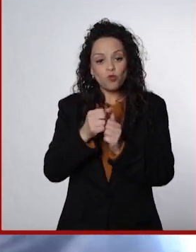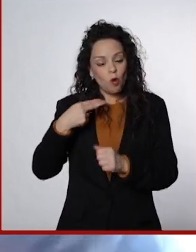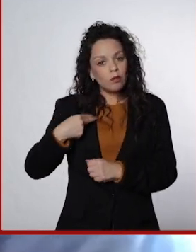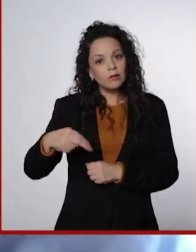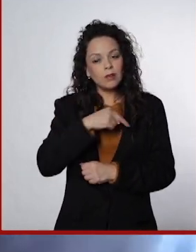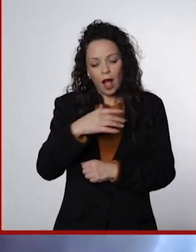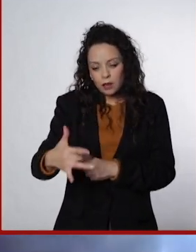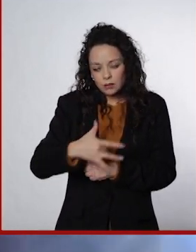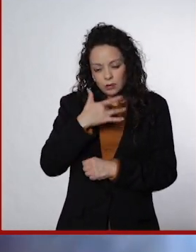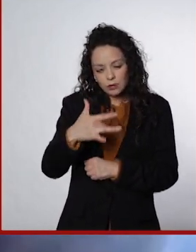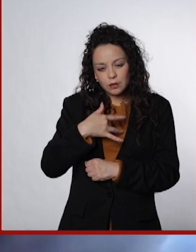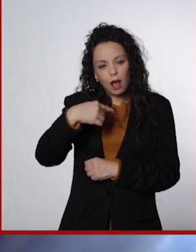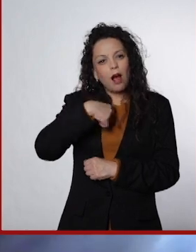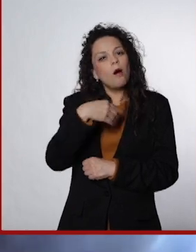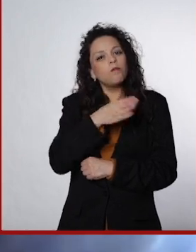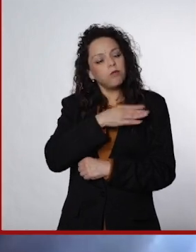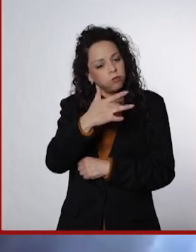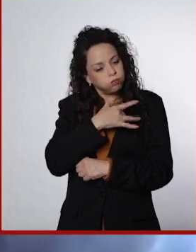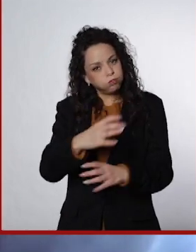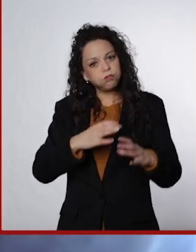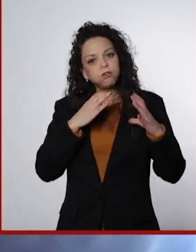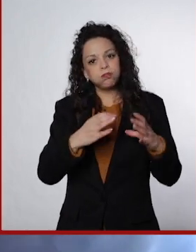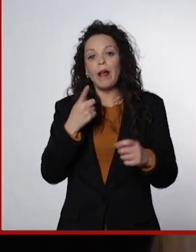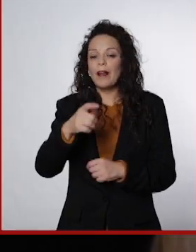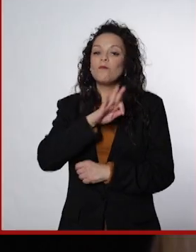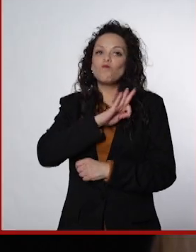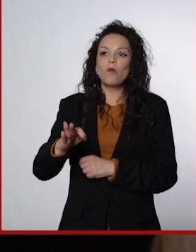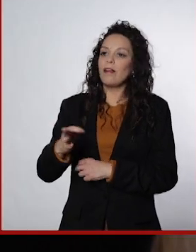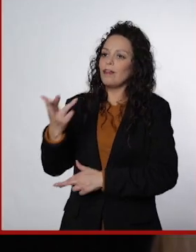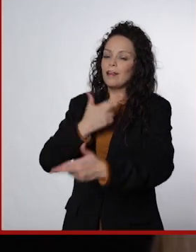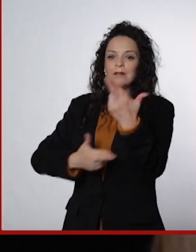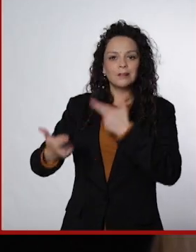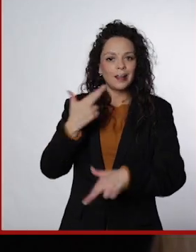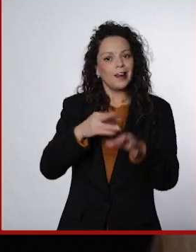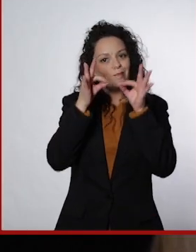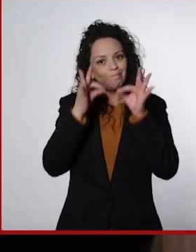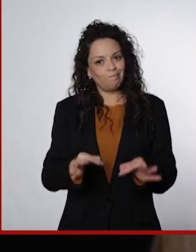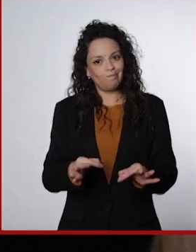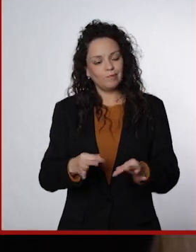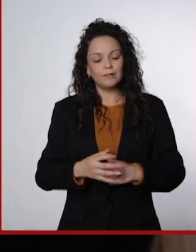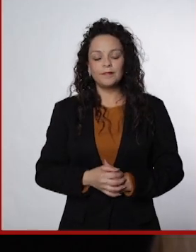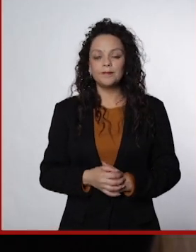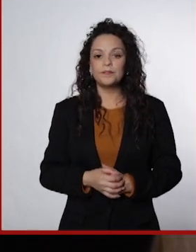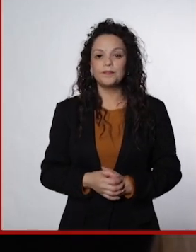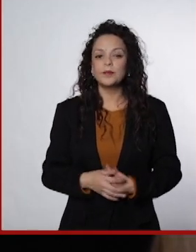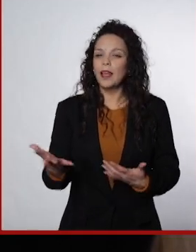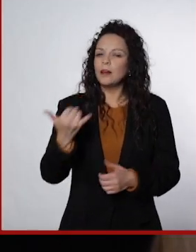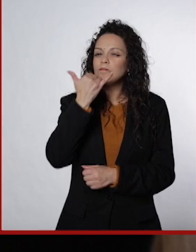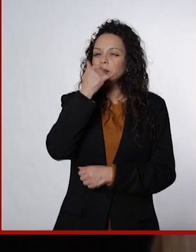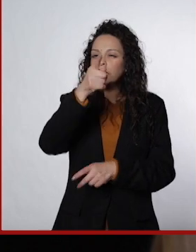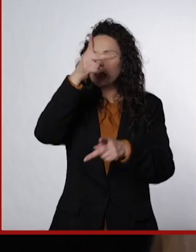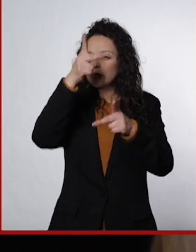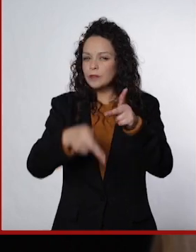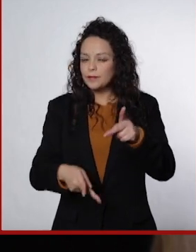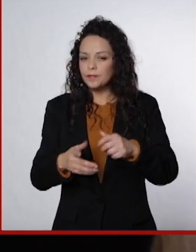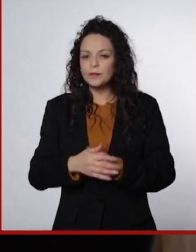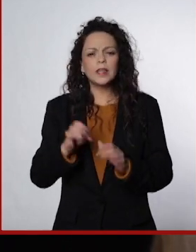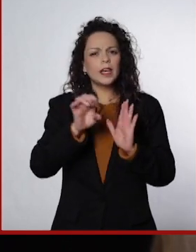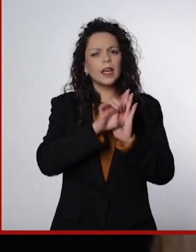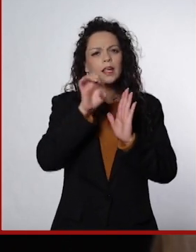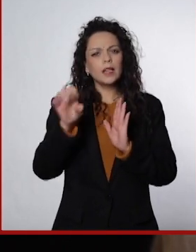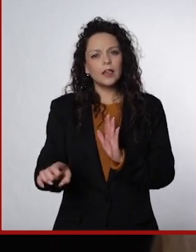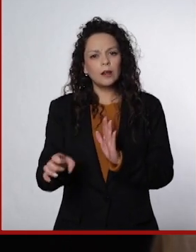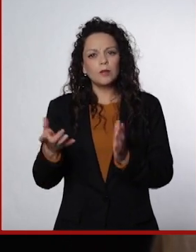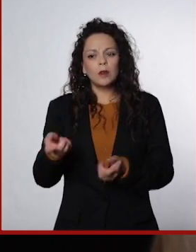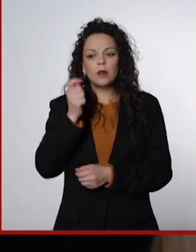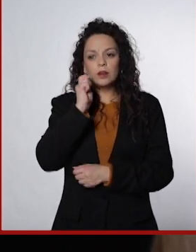compasiva que todavía pervive y que podemos recuperar. Esto será perdón que te interrumpa, un ejemplo como el